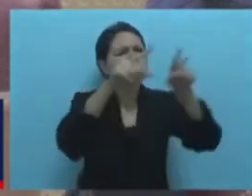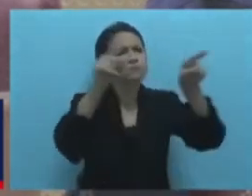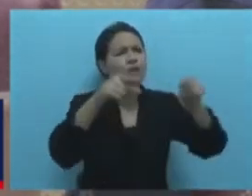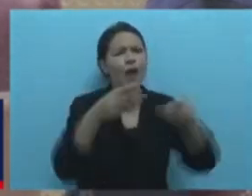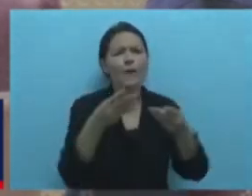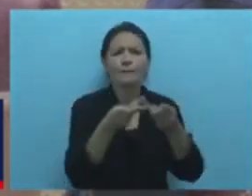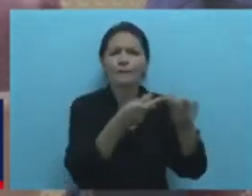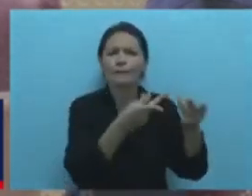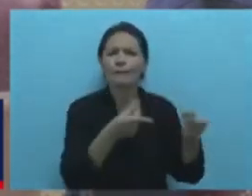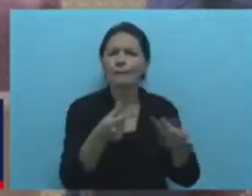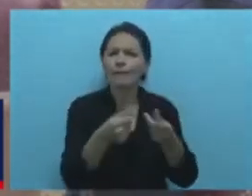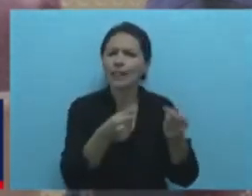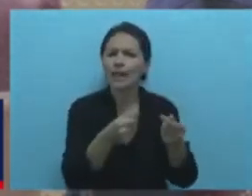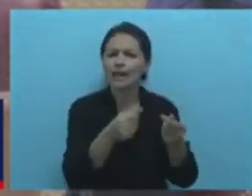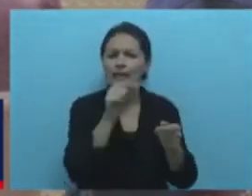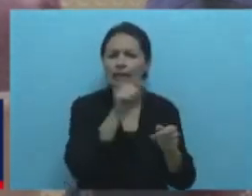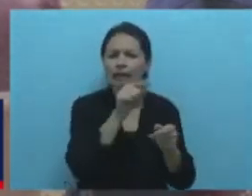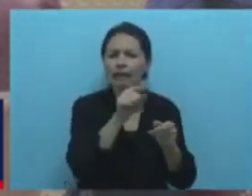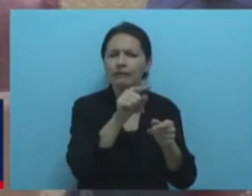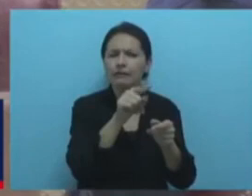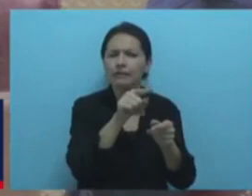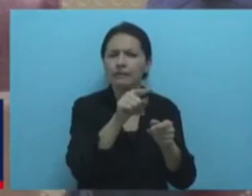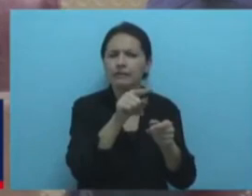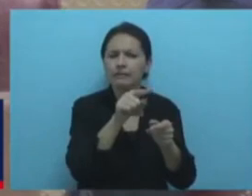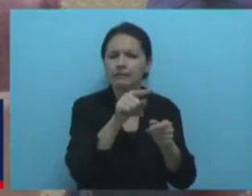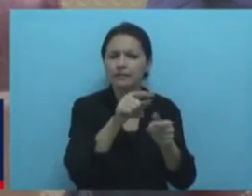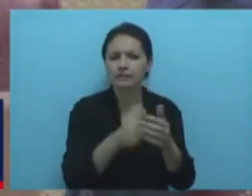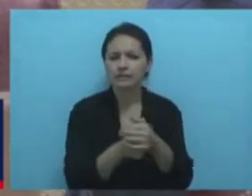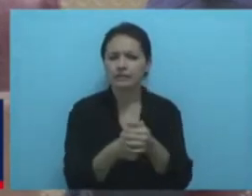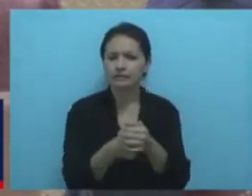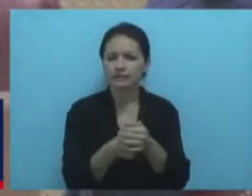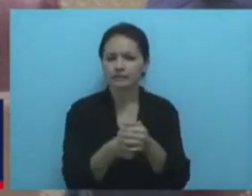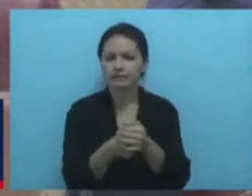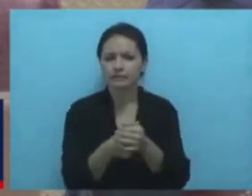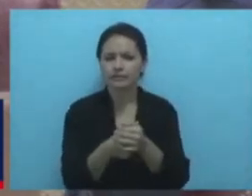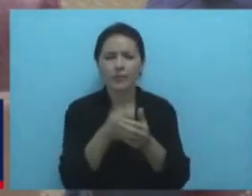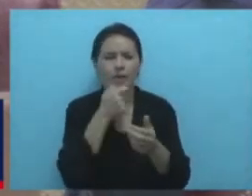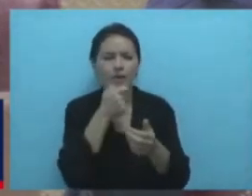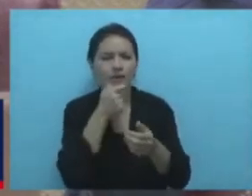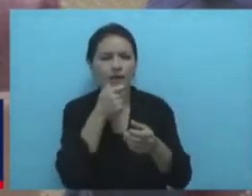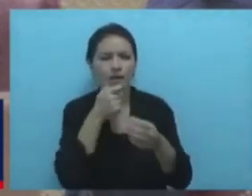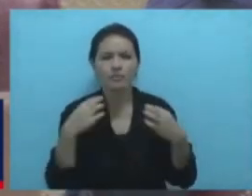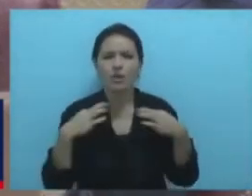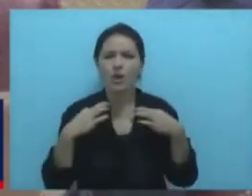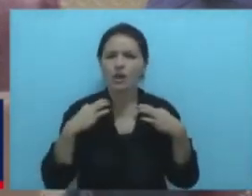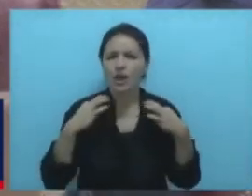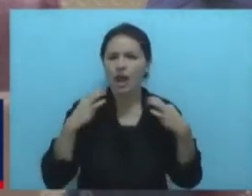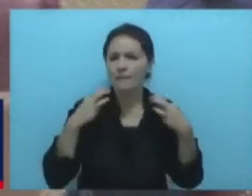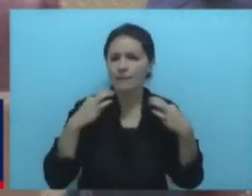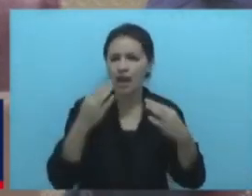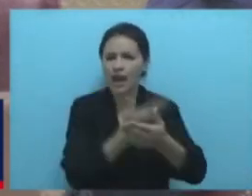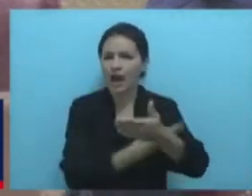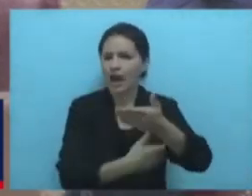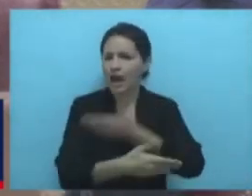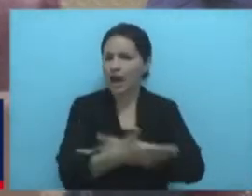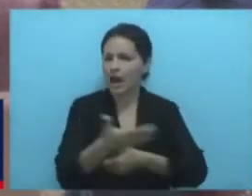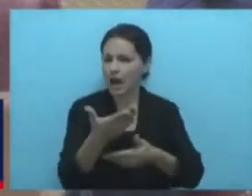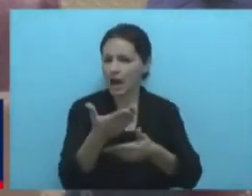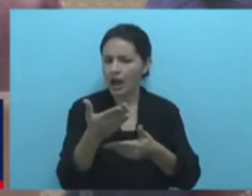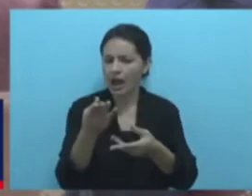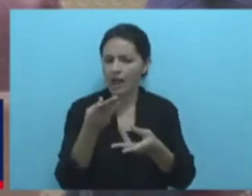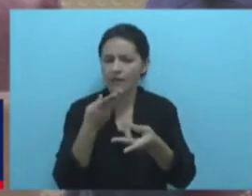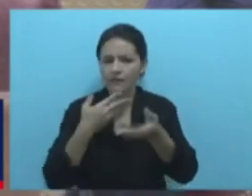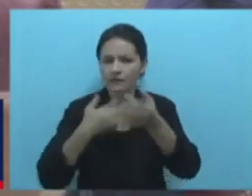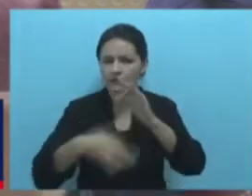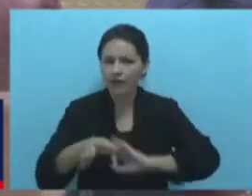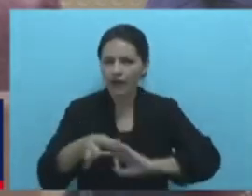metros por 40 metros dónde va la plata que se cosecha de la venta de las remeras en Barrio Las Flores